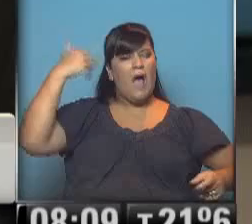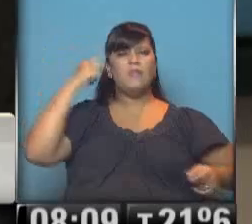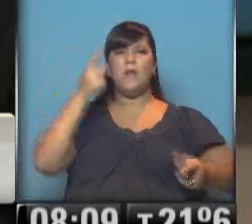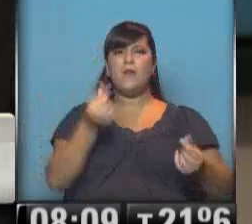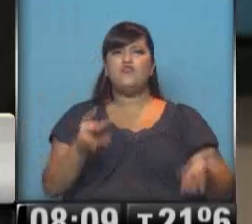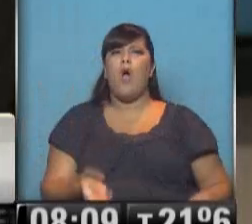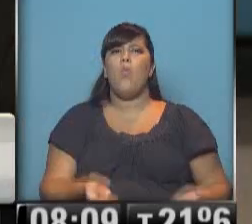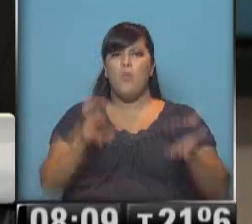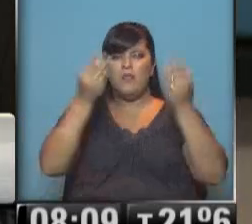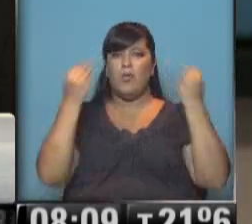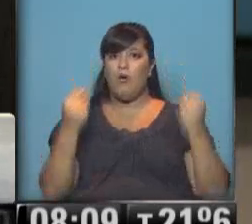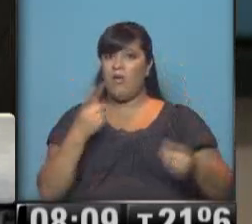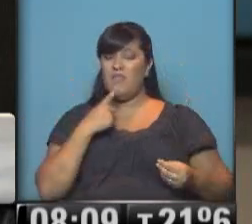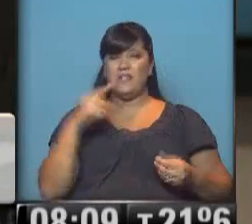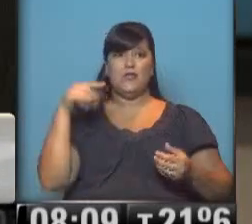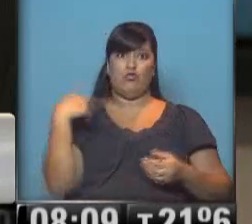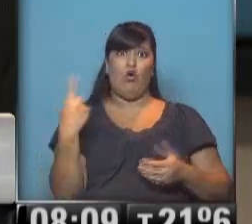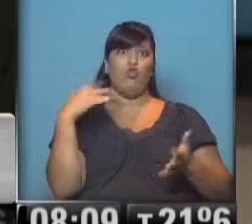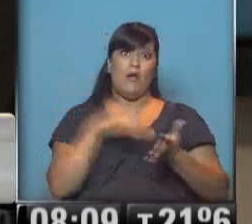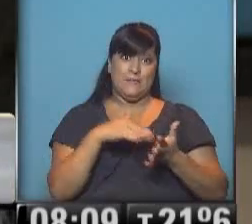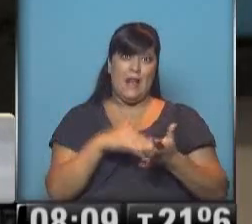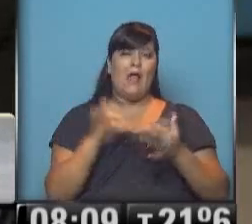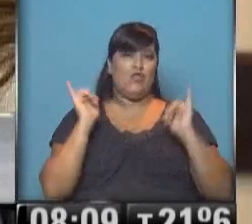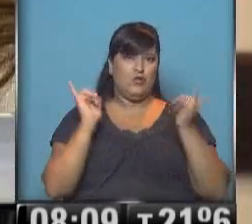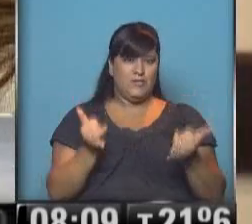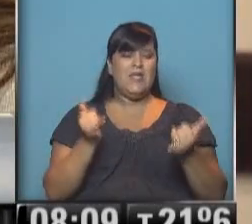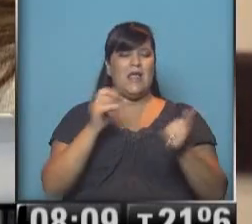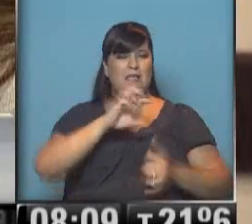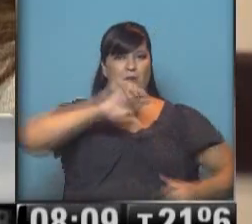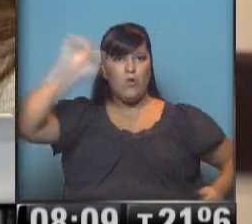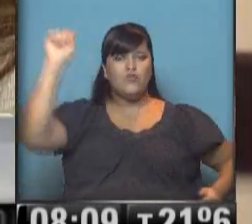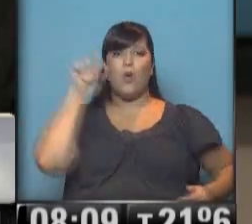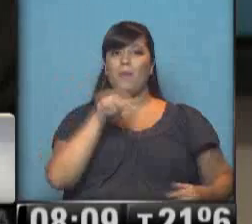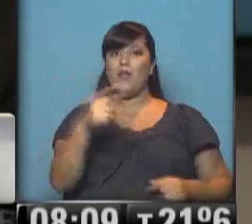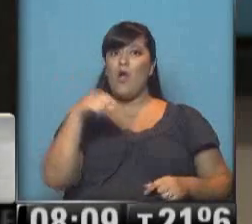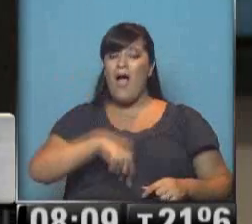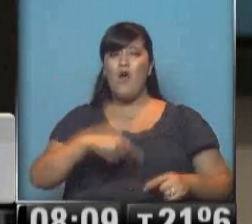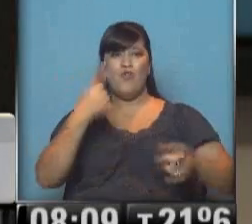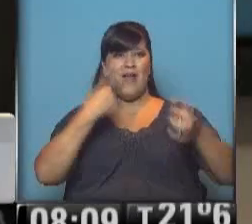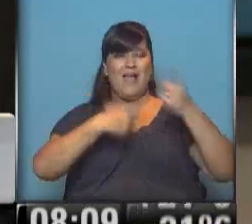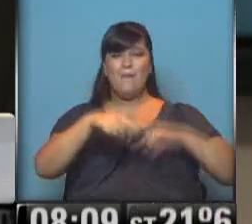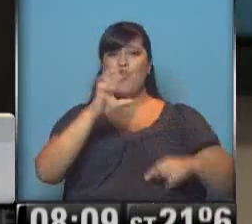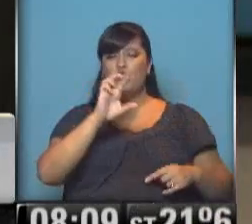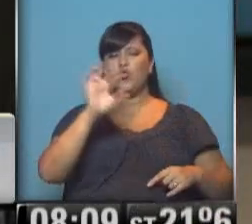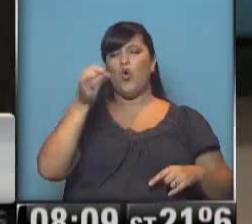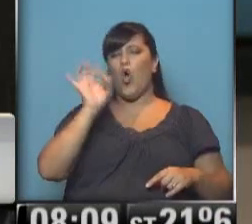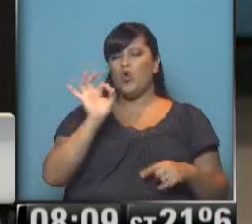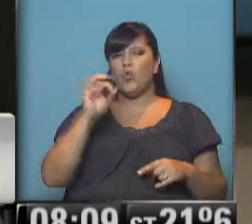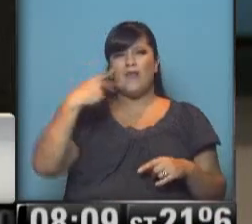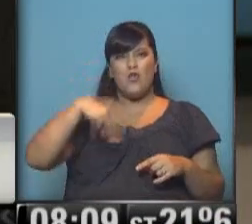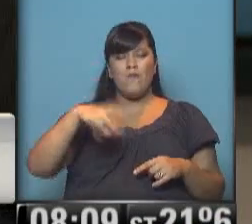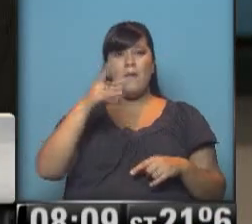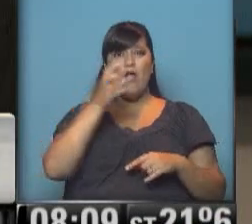porque se esperaba la devolución había presiones para que la que hubiera estaban esta estabilidad cambiaria que tenemos aparte de octubre en noviembre con un